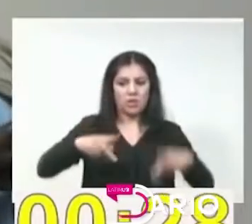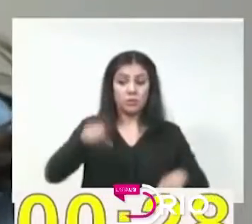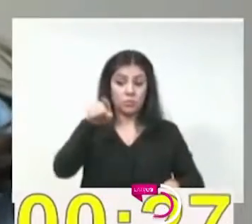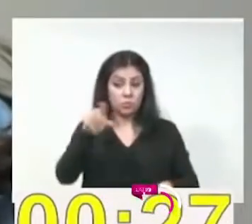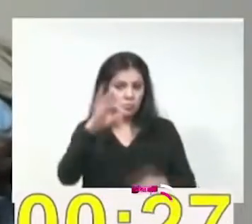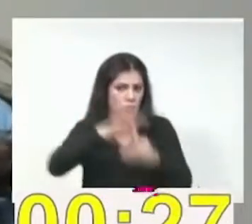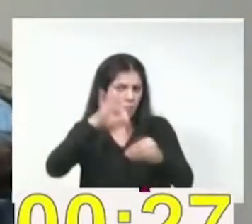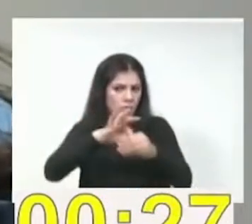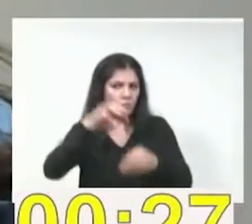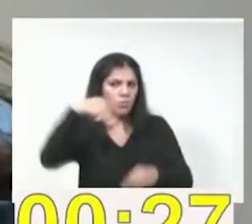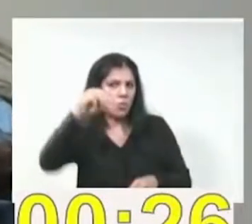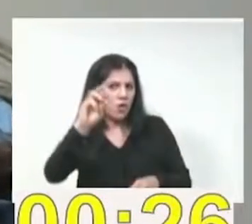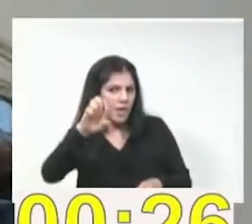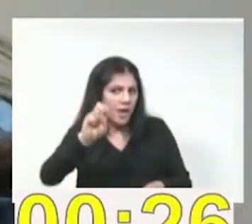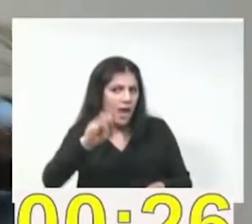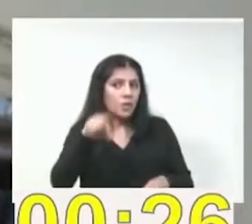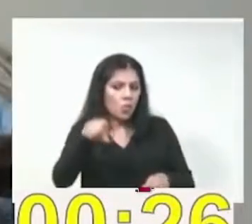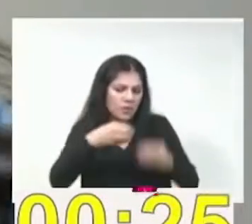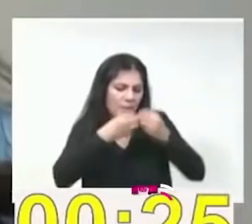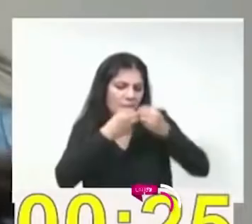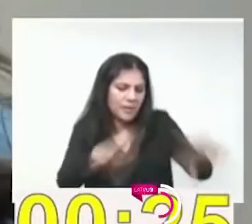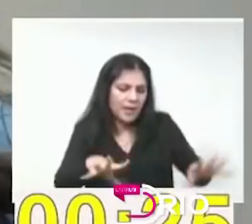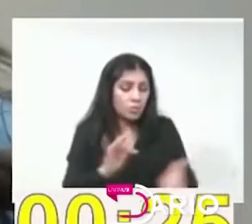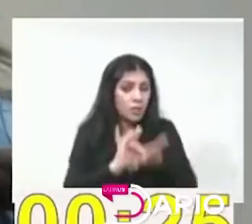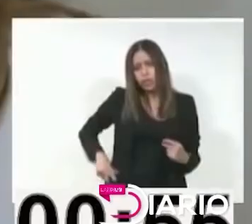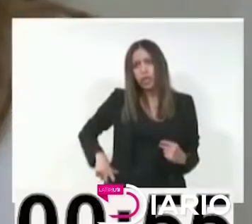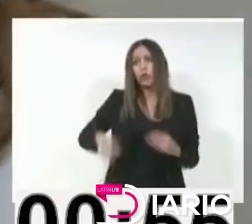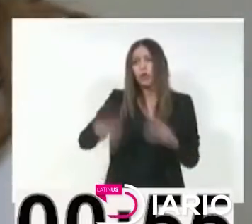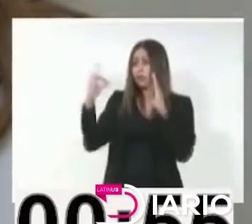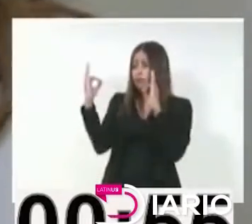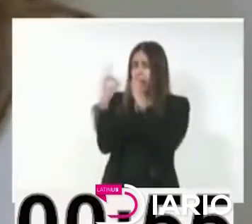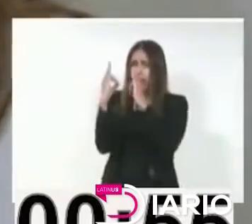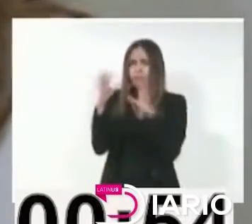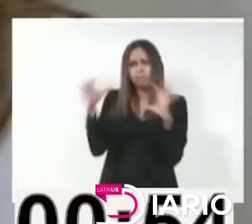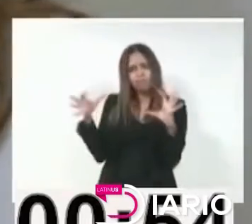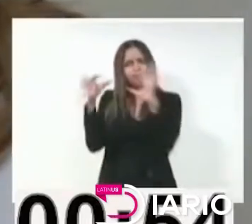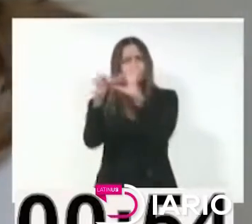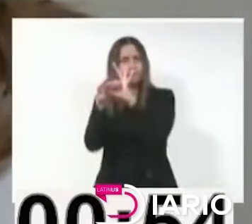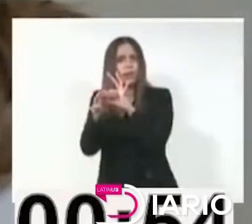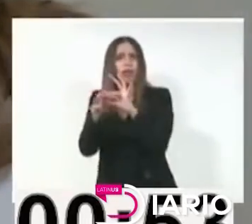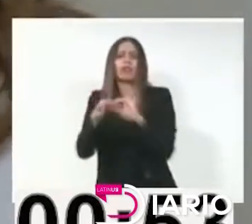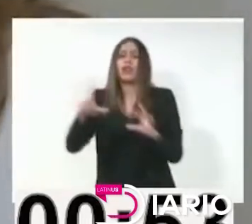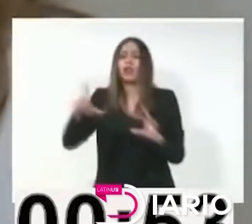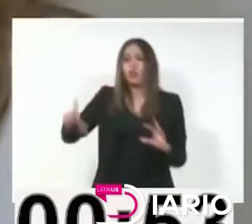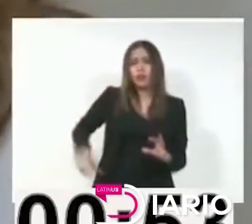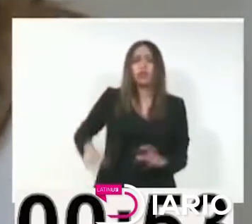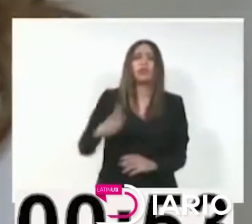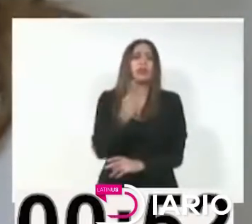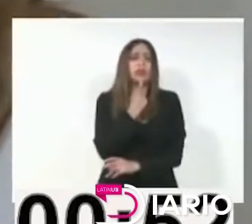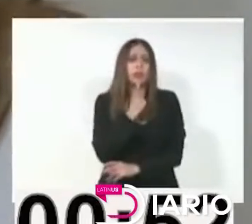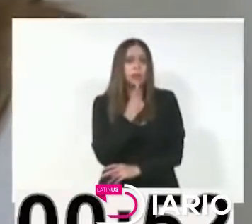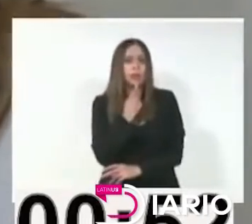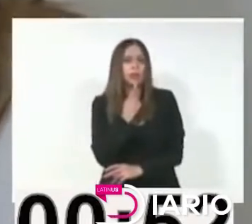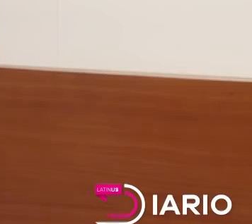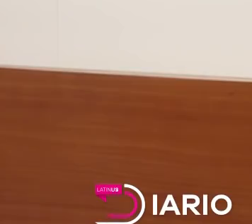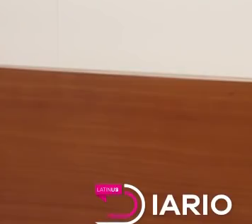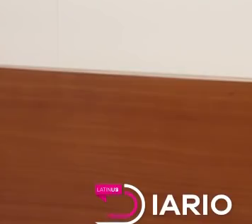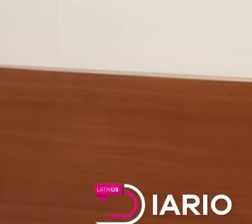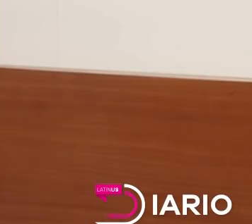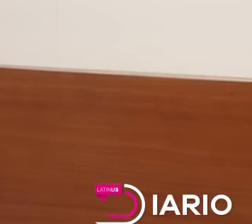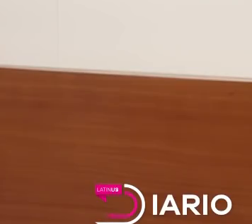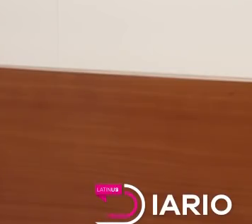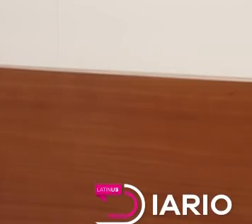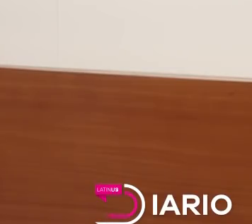van a perder sus apoyos sociales eso es mentira para evitar que los gobiernos corruptos del pasado regrese